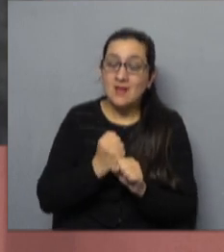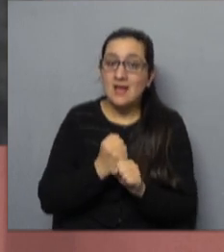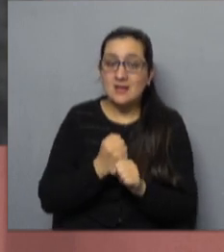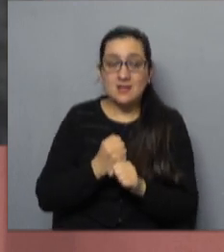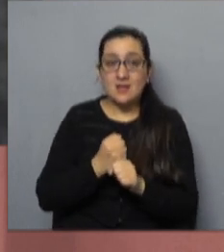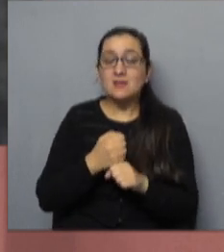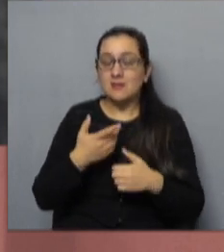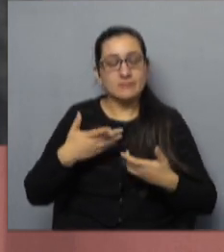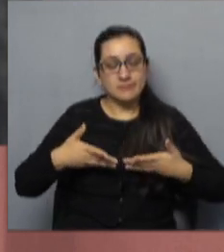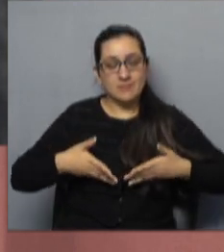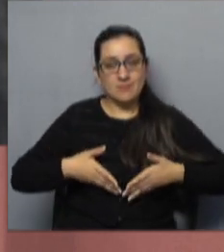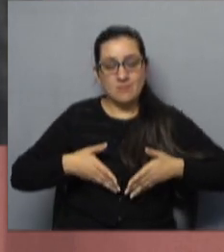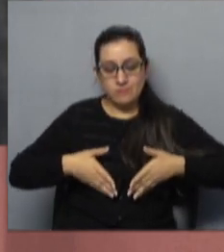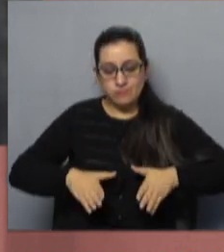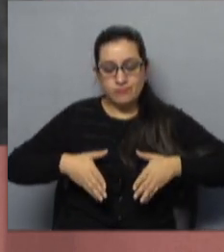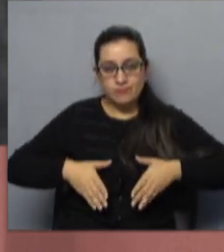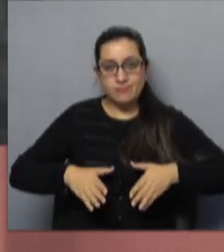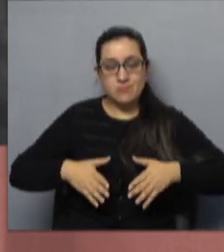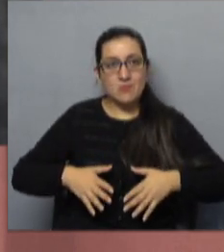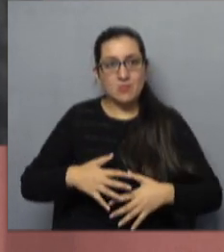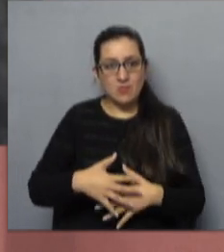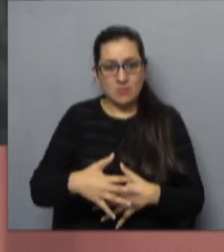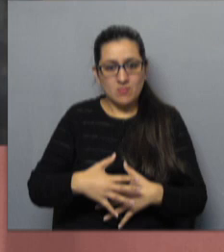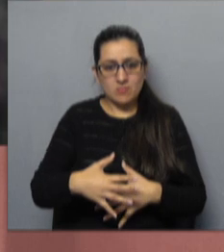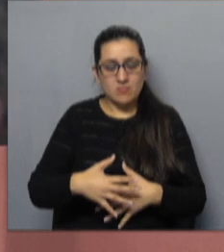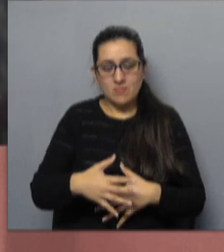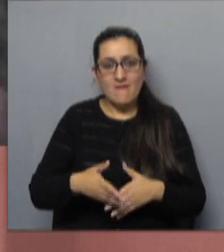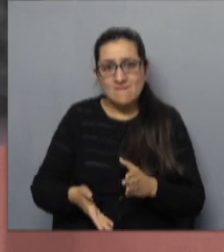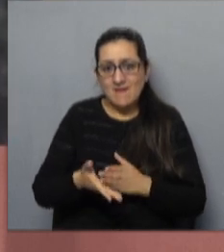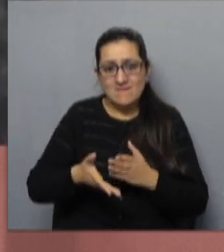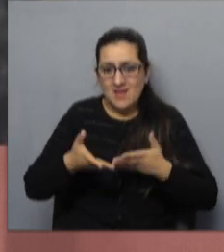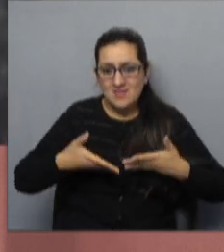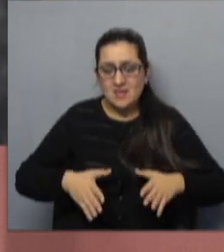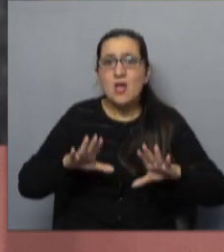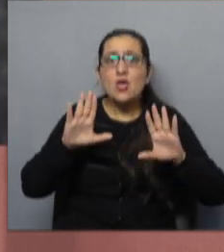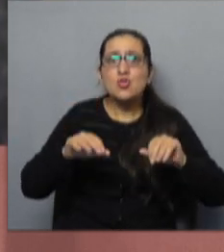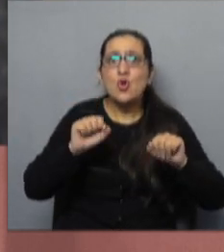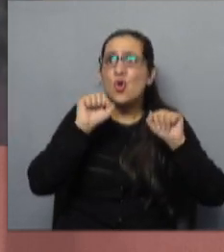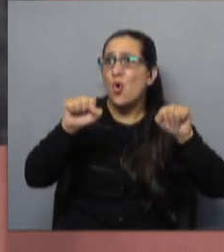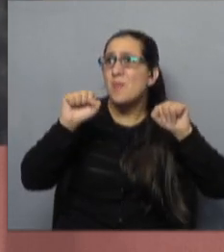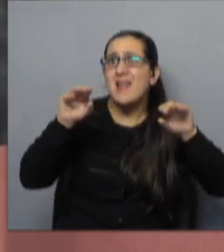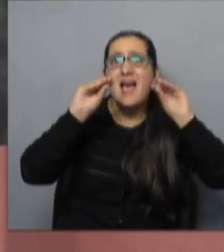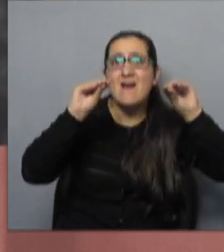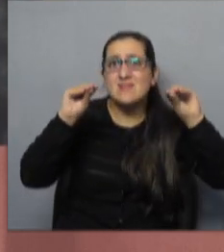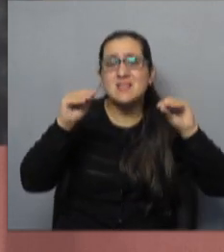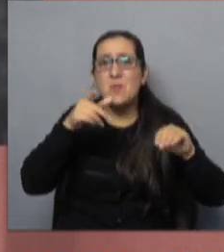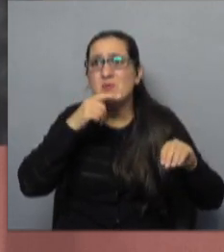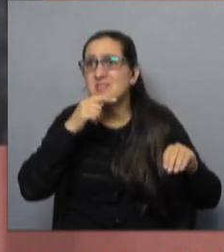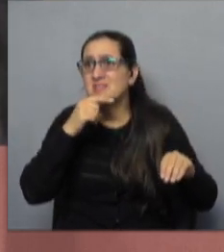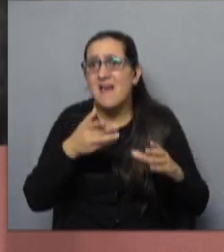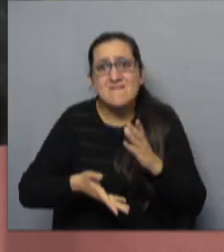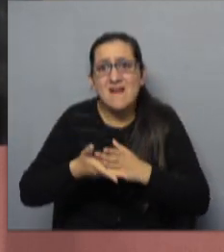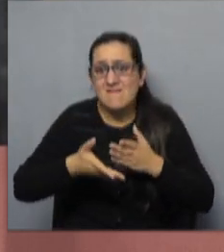parto, golpean todos en la celda para que vengan los guardias para llevarla a